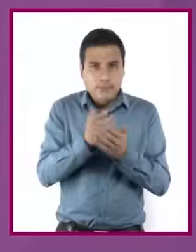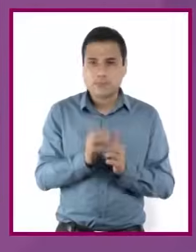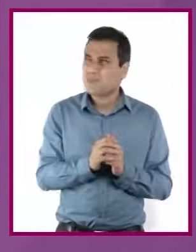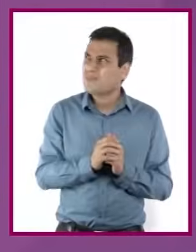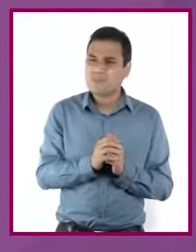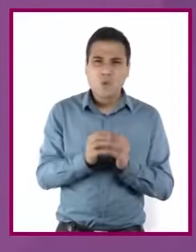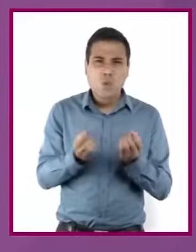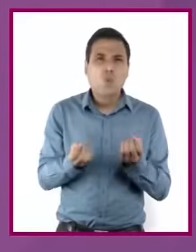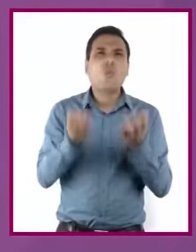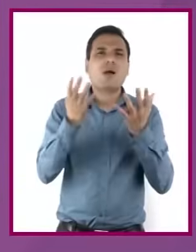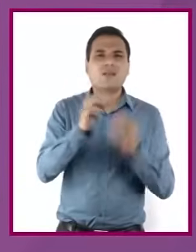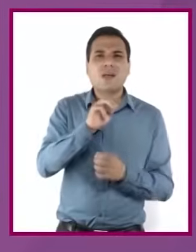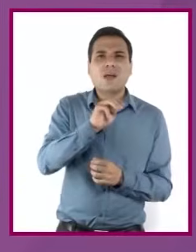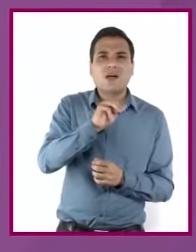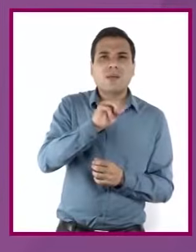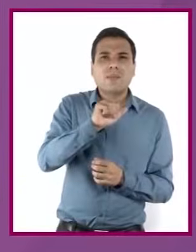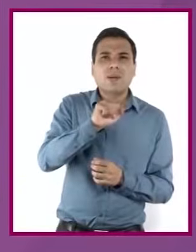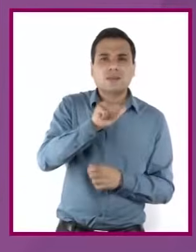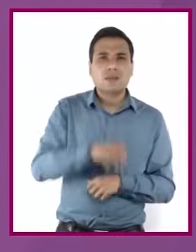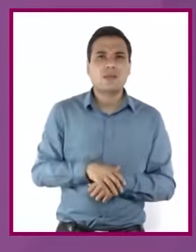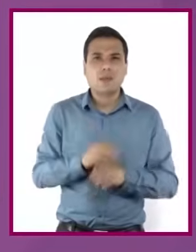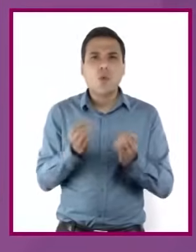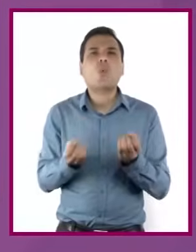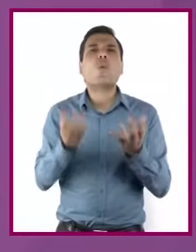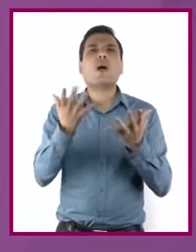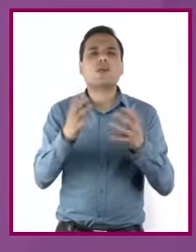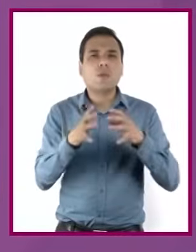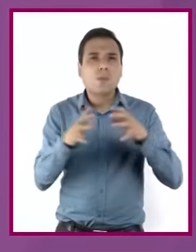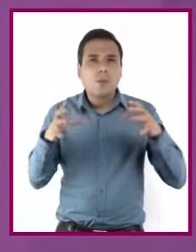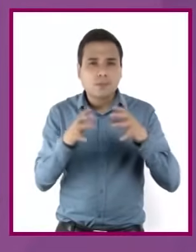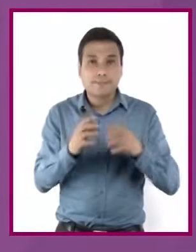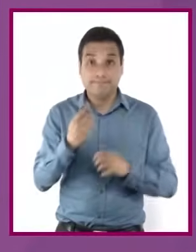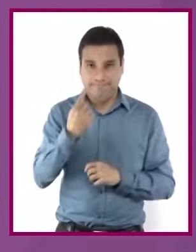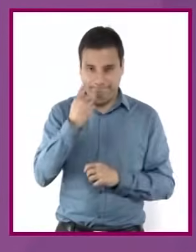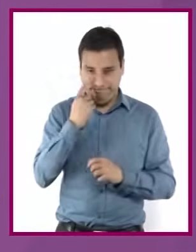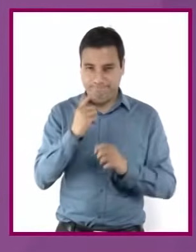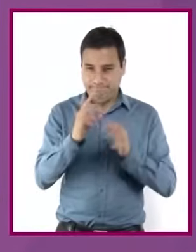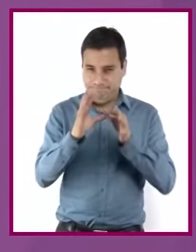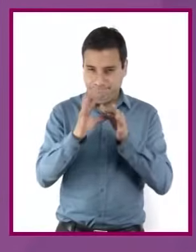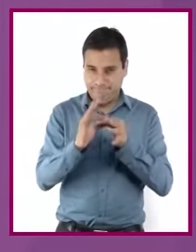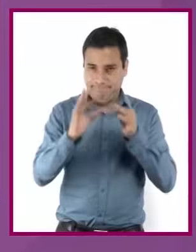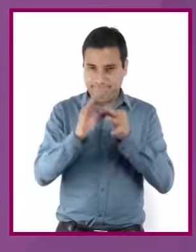y cuánto espacio ocupa? Veamos la siguiente experiencia.